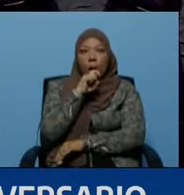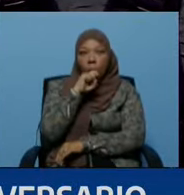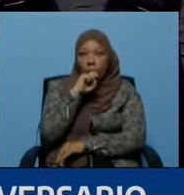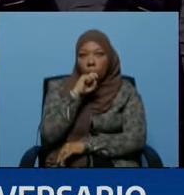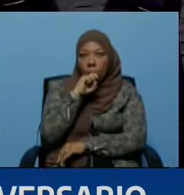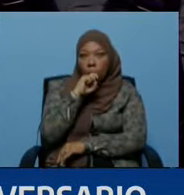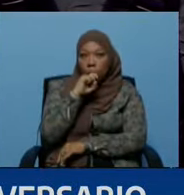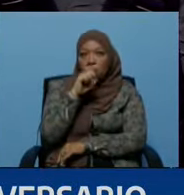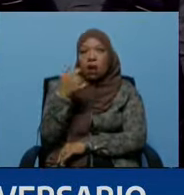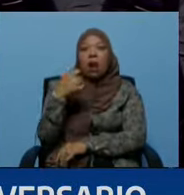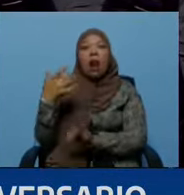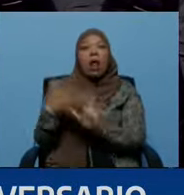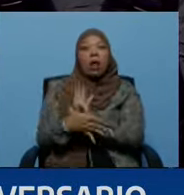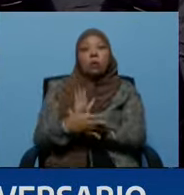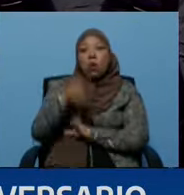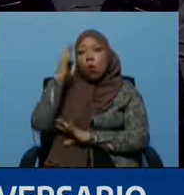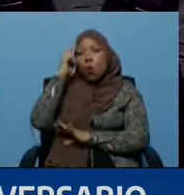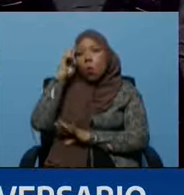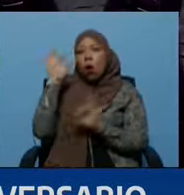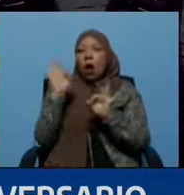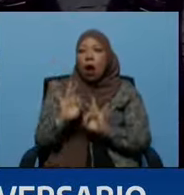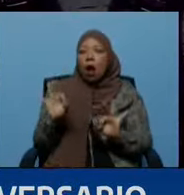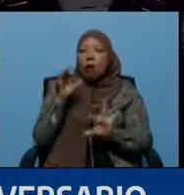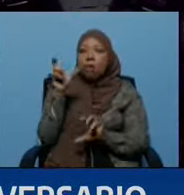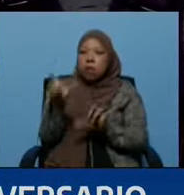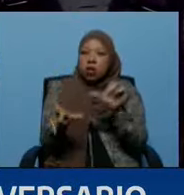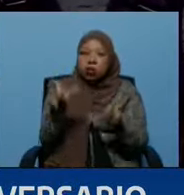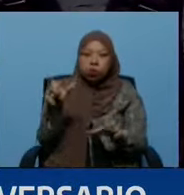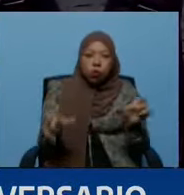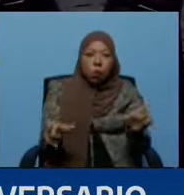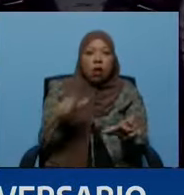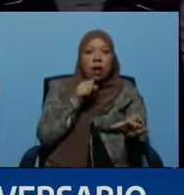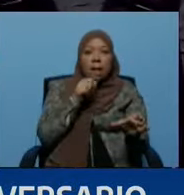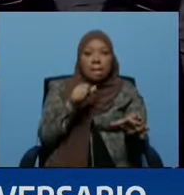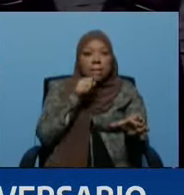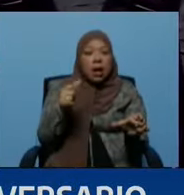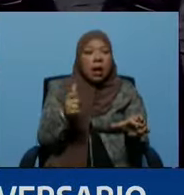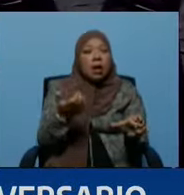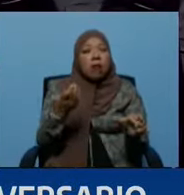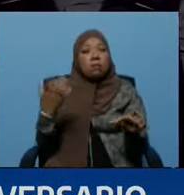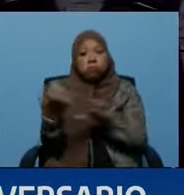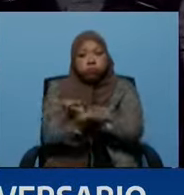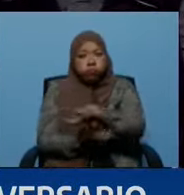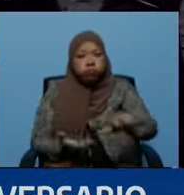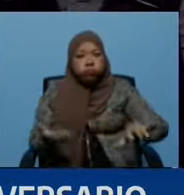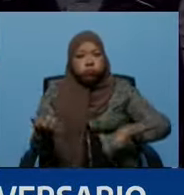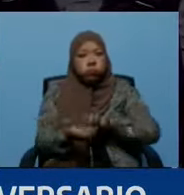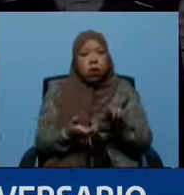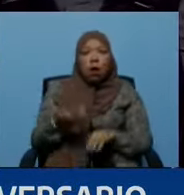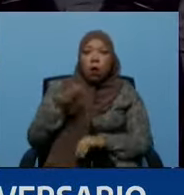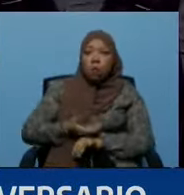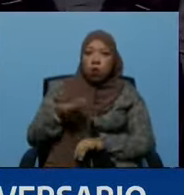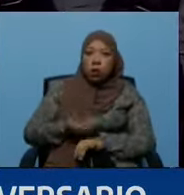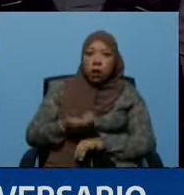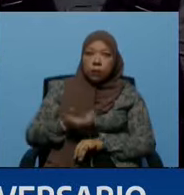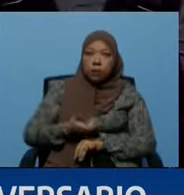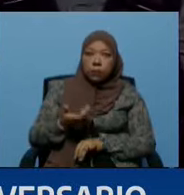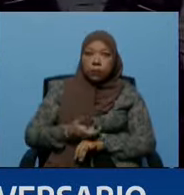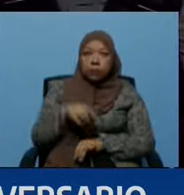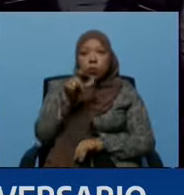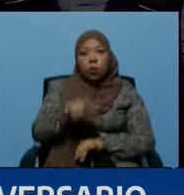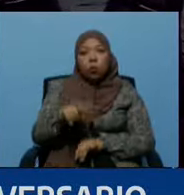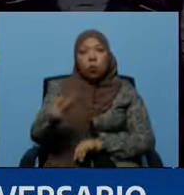la violencia, la irracionalidad. Y criminal porque ha tenido un grupo importante de